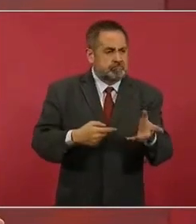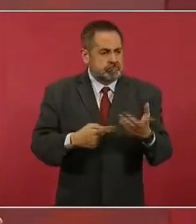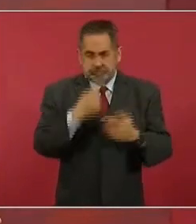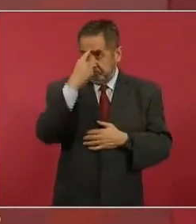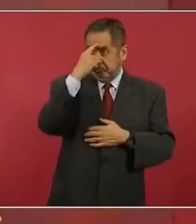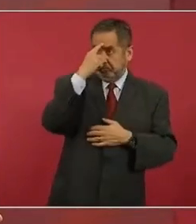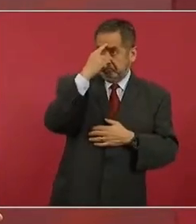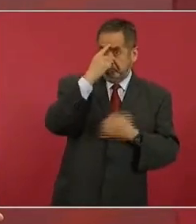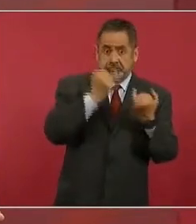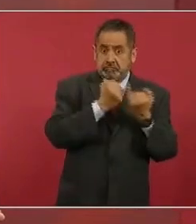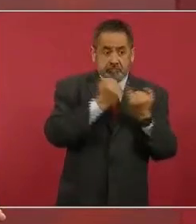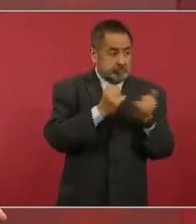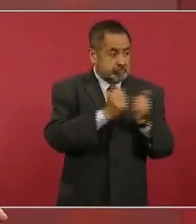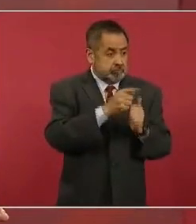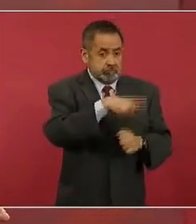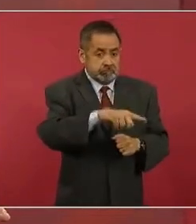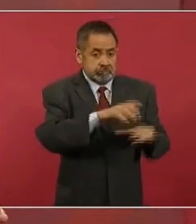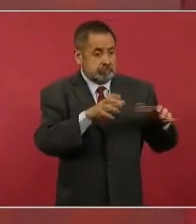que